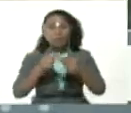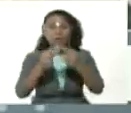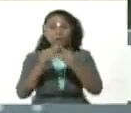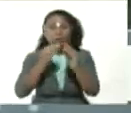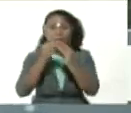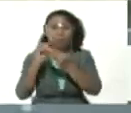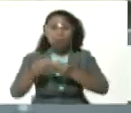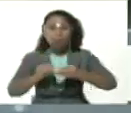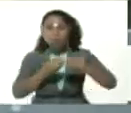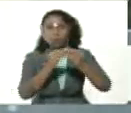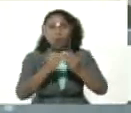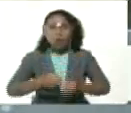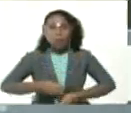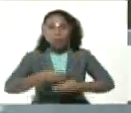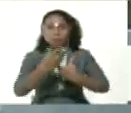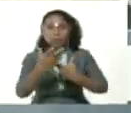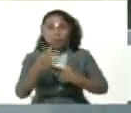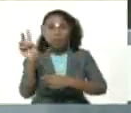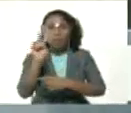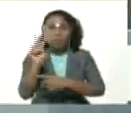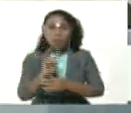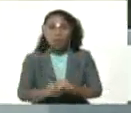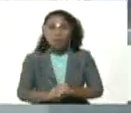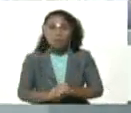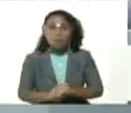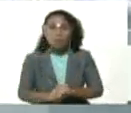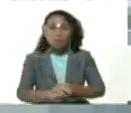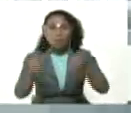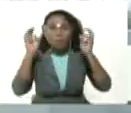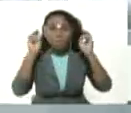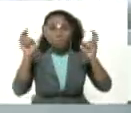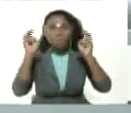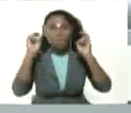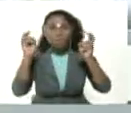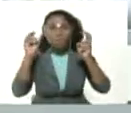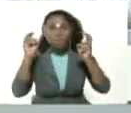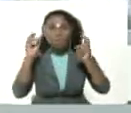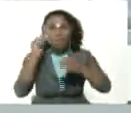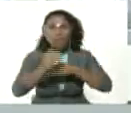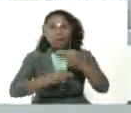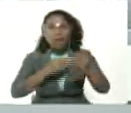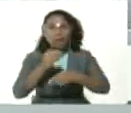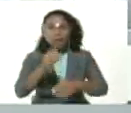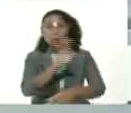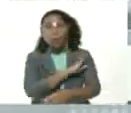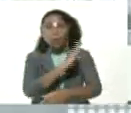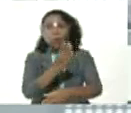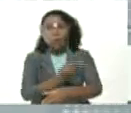vocación exportadora de Venezuela. Una vocación que sea poderosa.